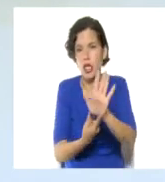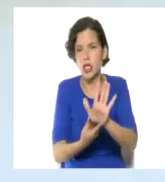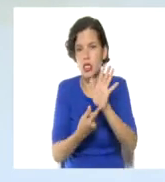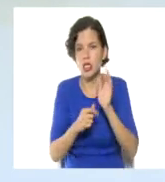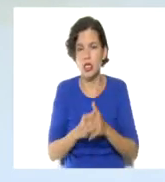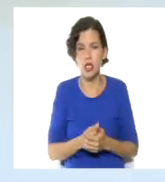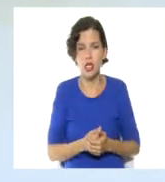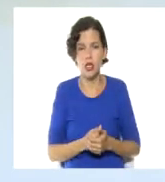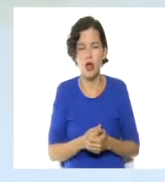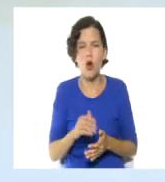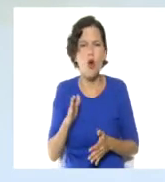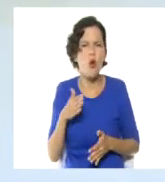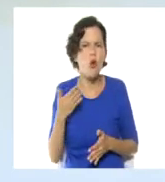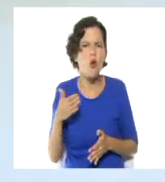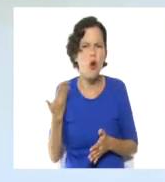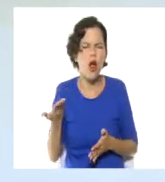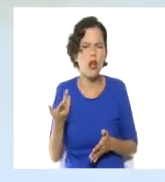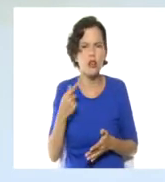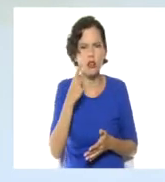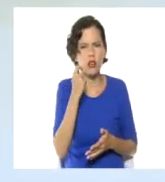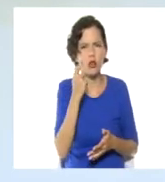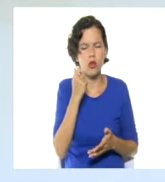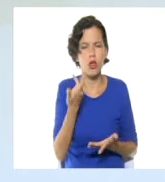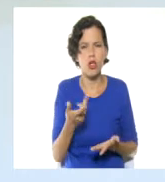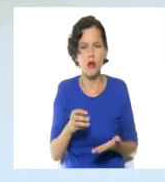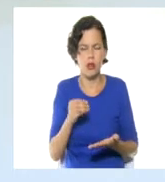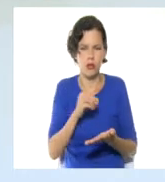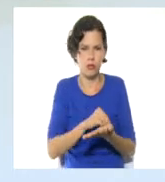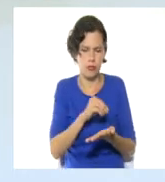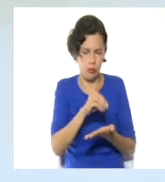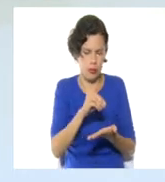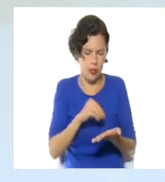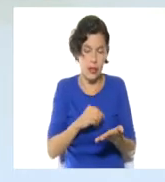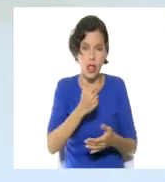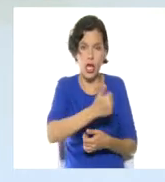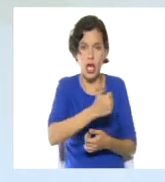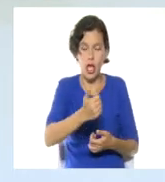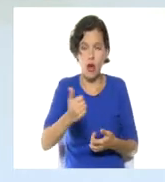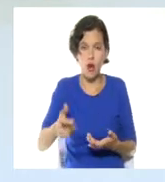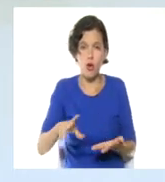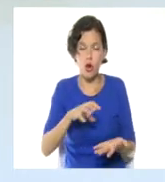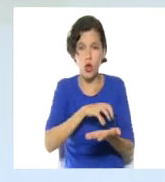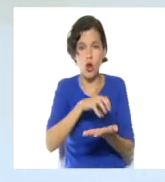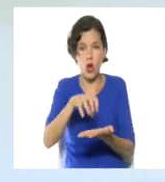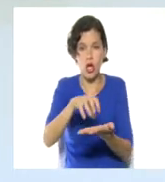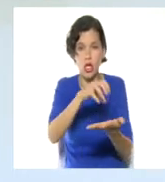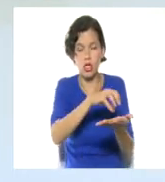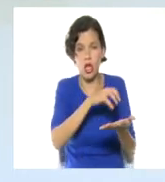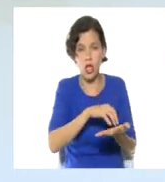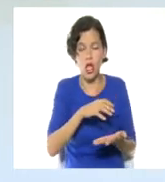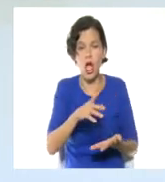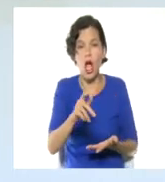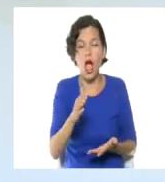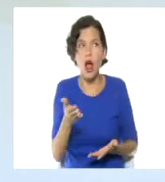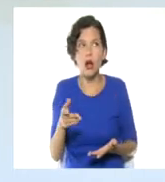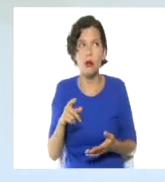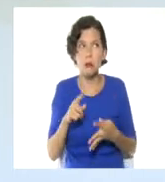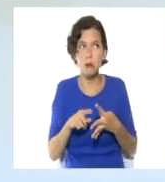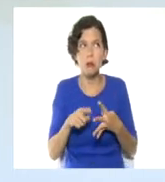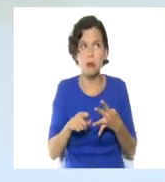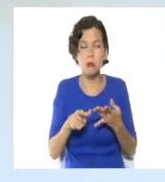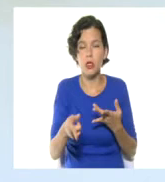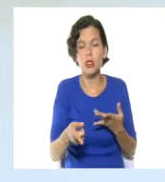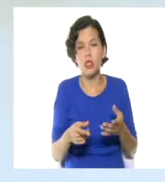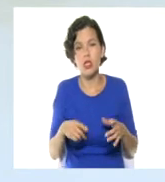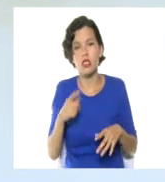¿verdad?, cuáles son esas tradiciones y vaya colocando en cada uno de los estados alguna de esas tradiciones, ya sea un dibujo o